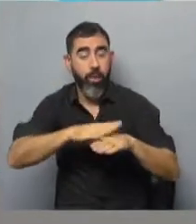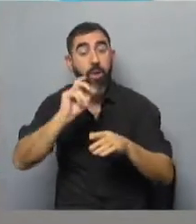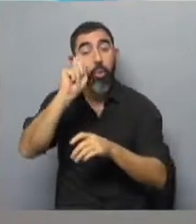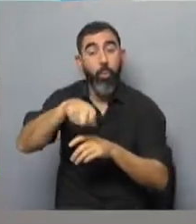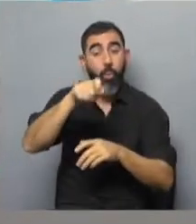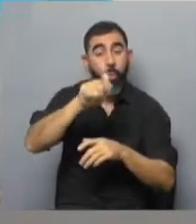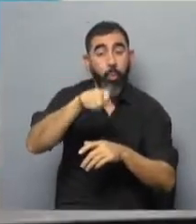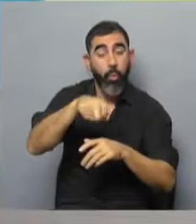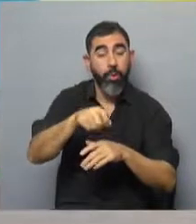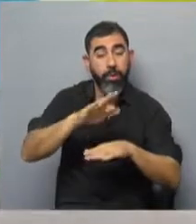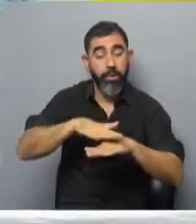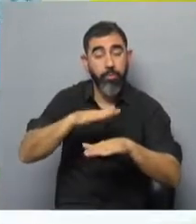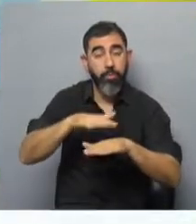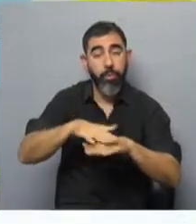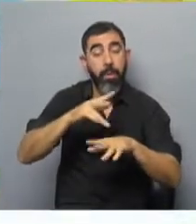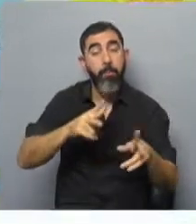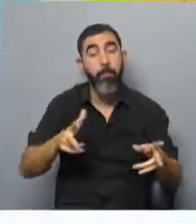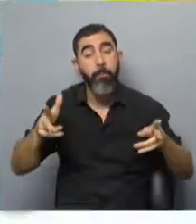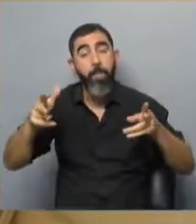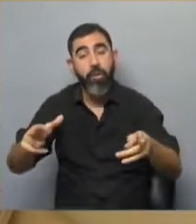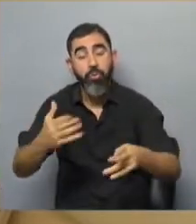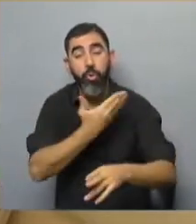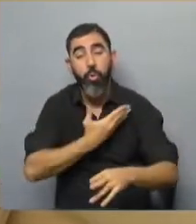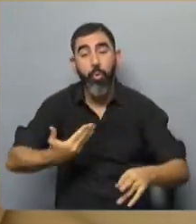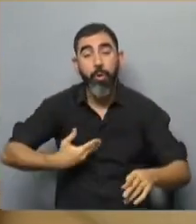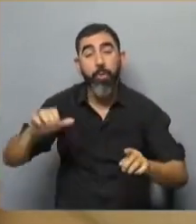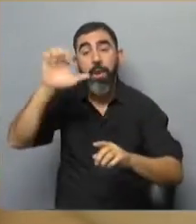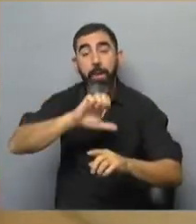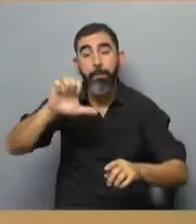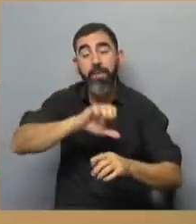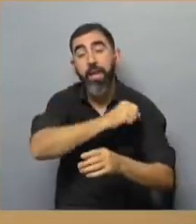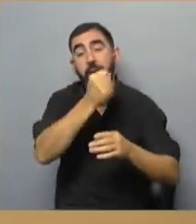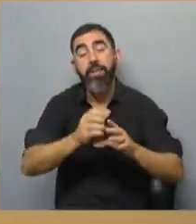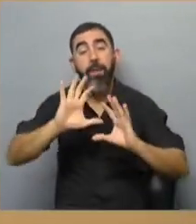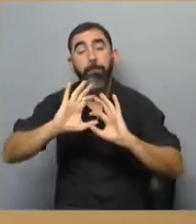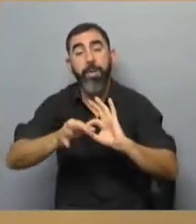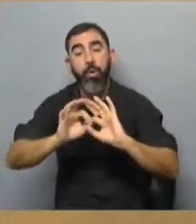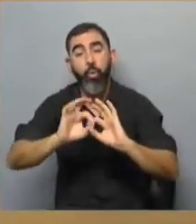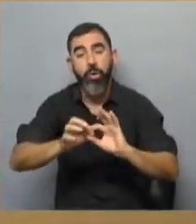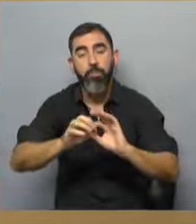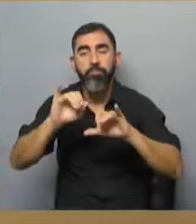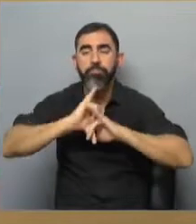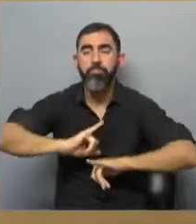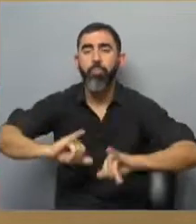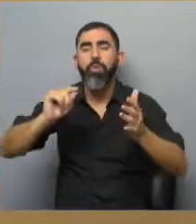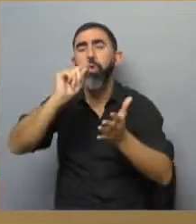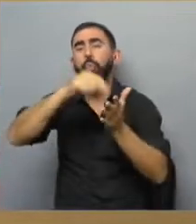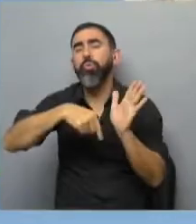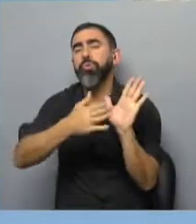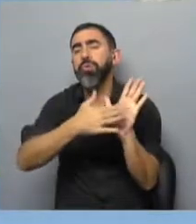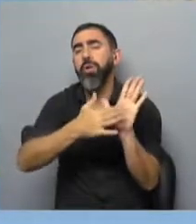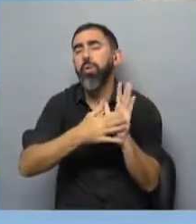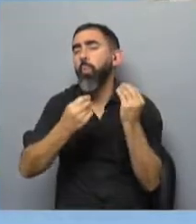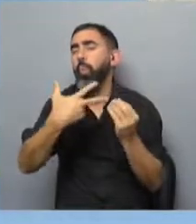interviniente, Alejandro Recarey, dio plazo al Poder Ejecutivo y a la empresa Pfizer hasta el miércoles que viene para que den a conocer los contratos, la composición